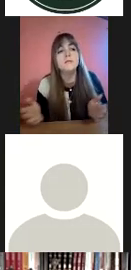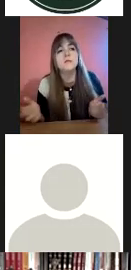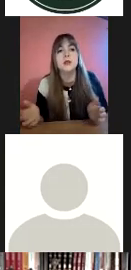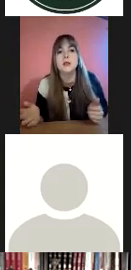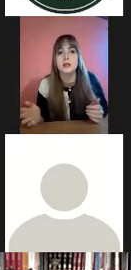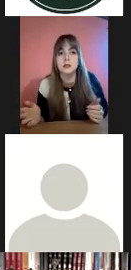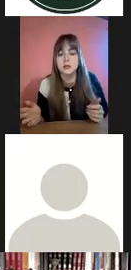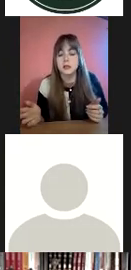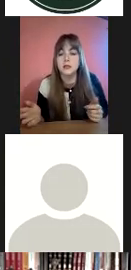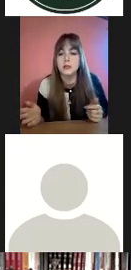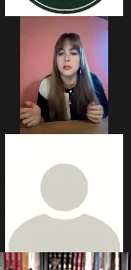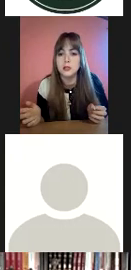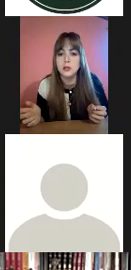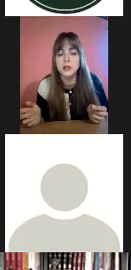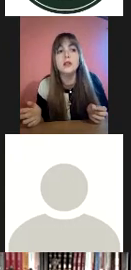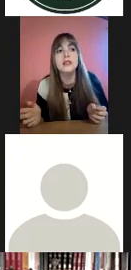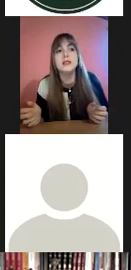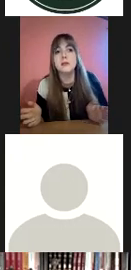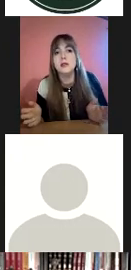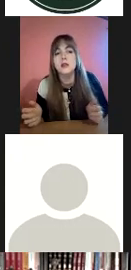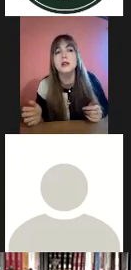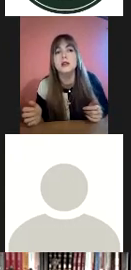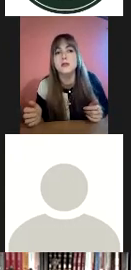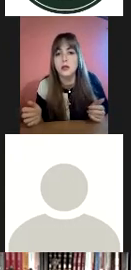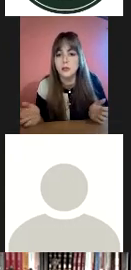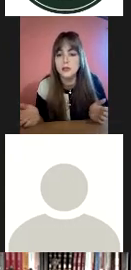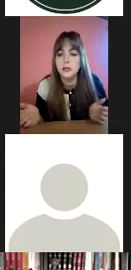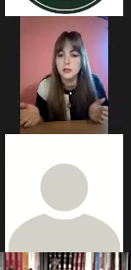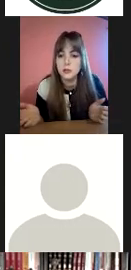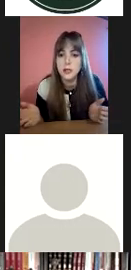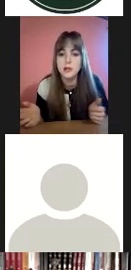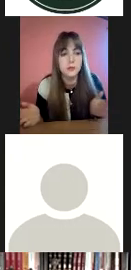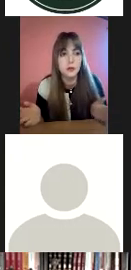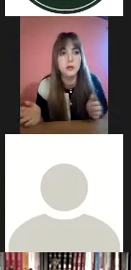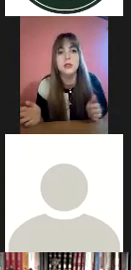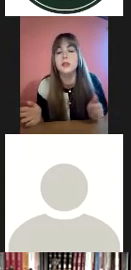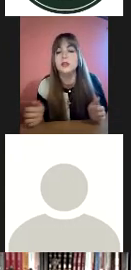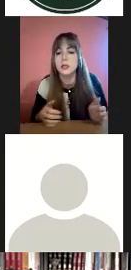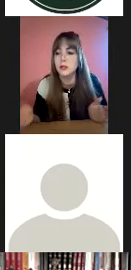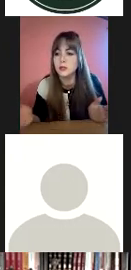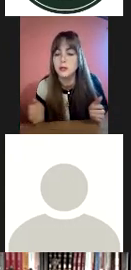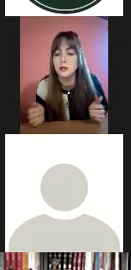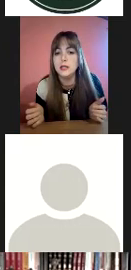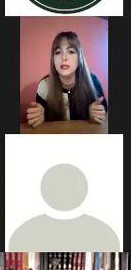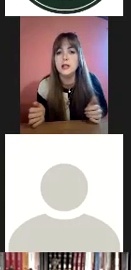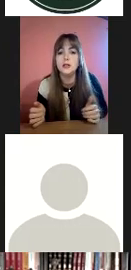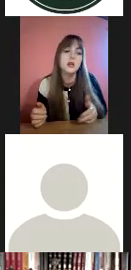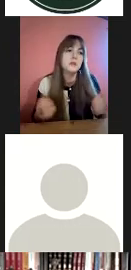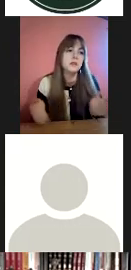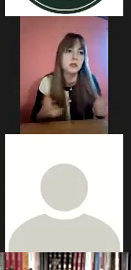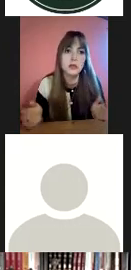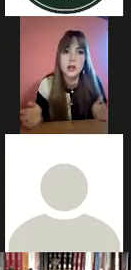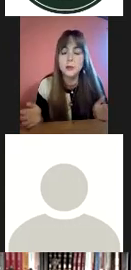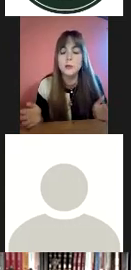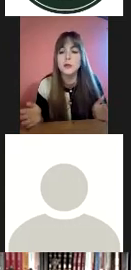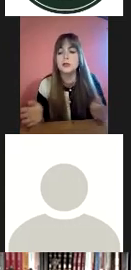problema y que Sonoxi no se haya hecho cargo. Y sí vi que Ciudadanos sí se han hecho cargo, mismo los vecinos, llevándolos a los veterinarios.